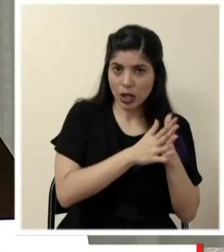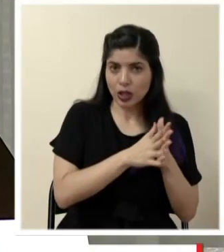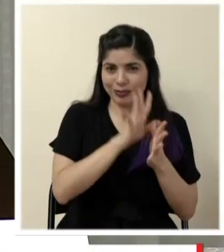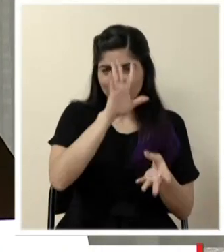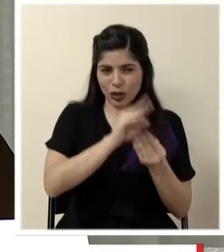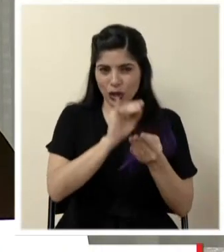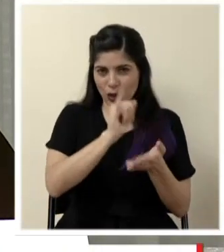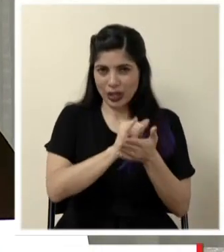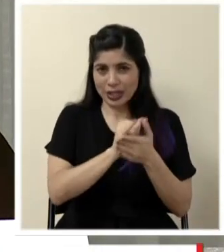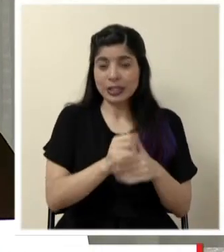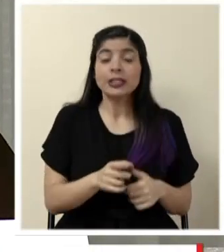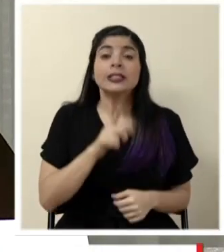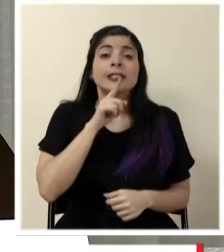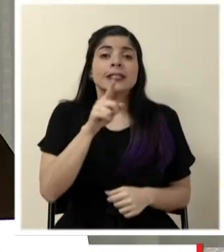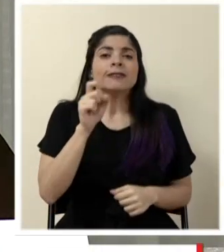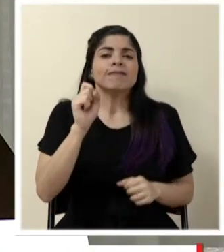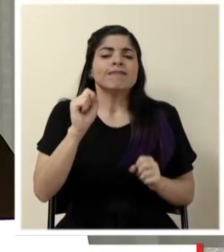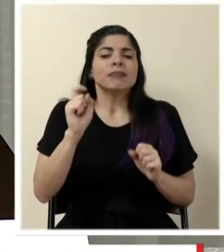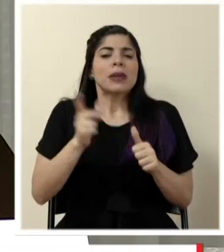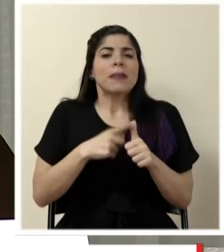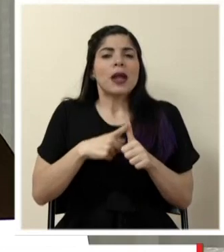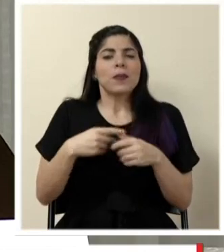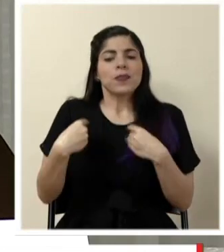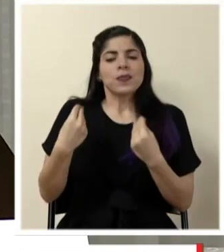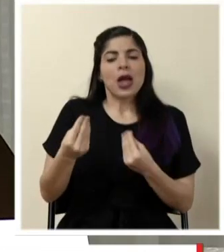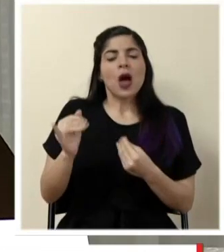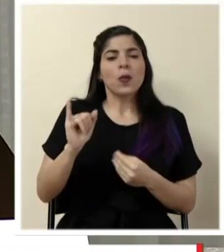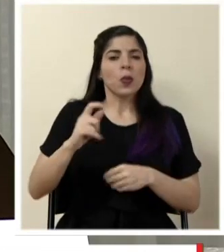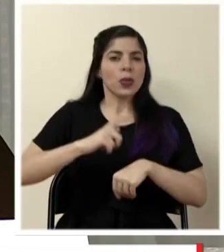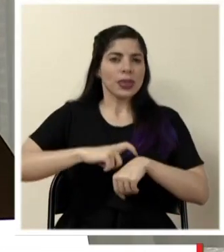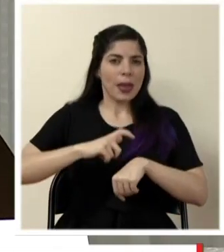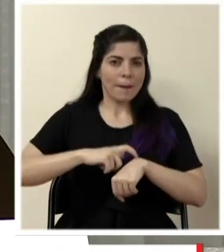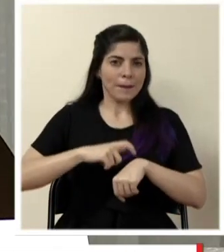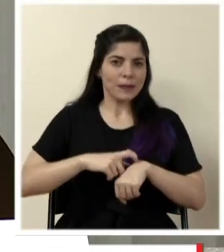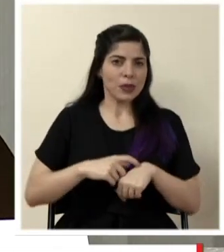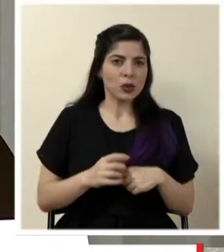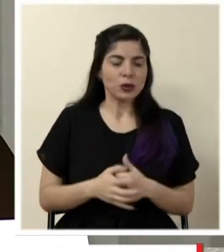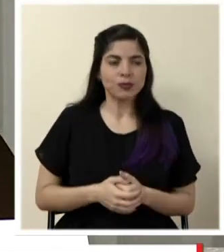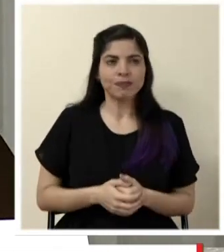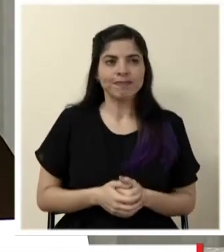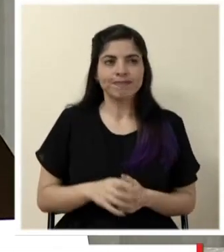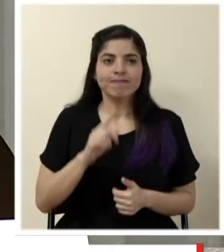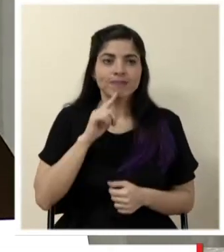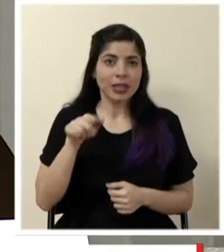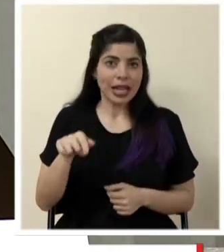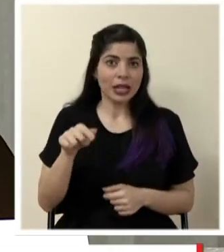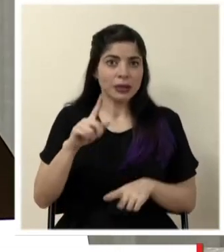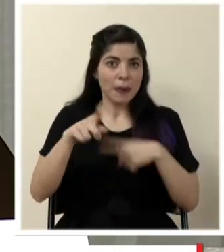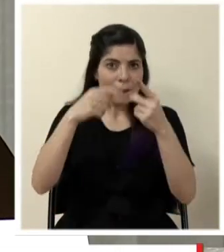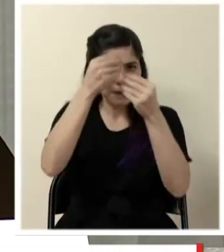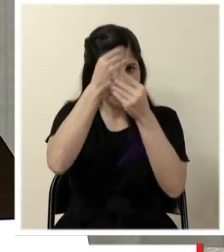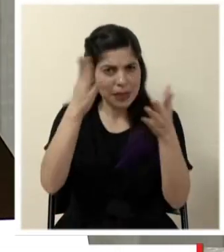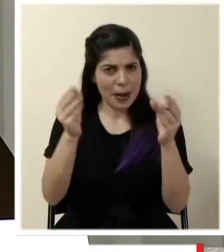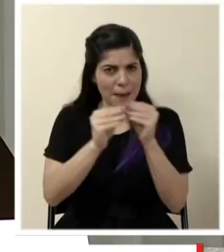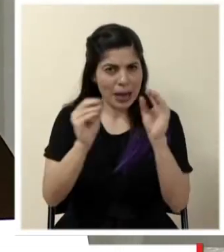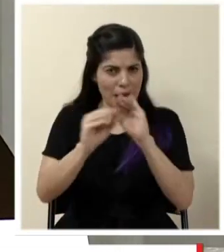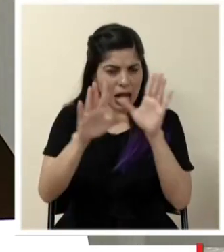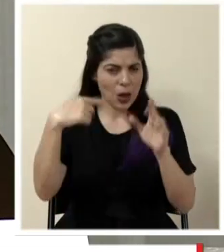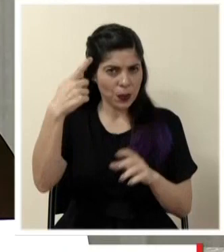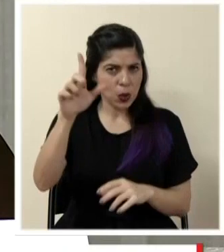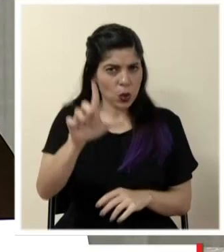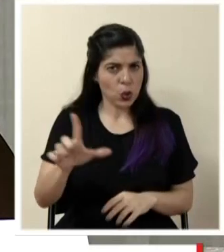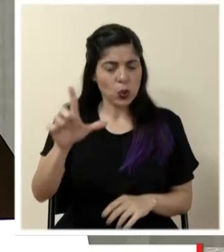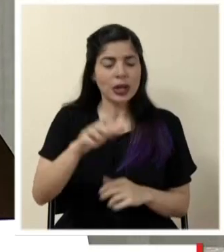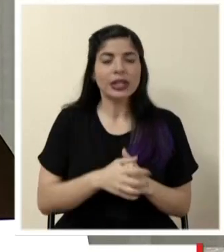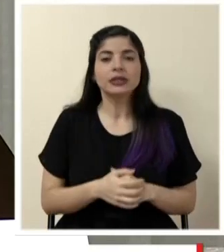todo esto. En realidad uno daría un espacio posiblemente, eso incluso lo vamos a anunciar con más claridad el lunes,